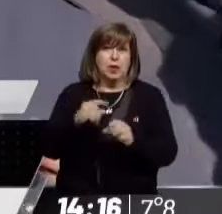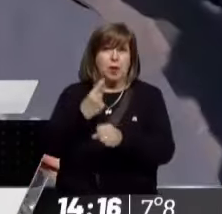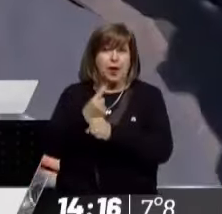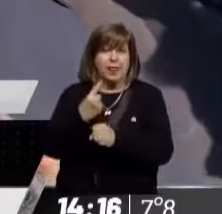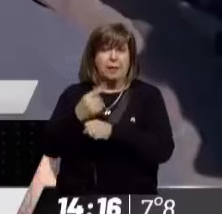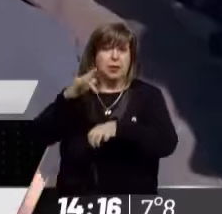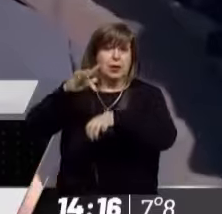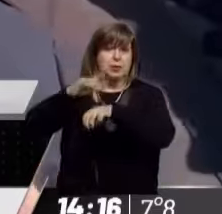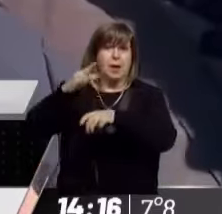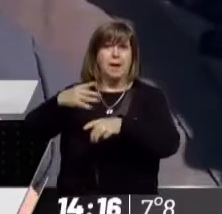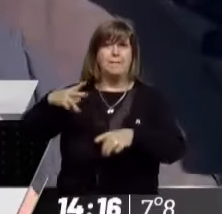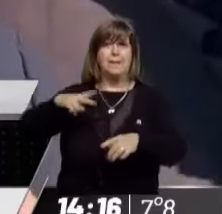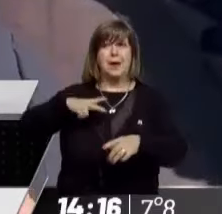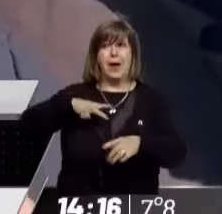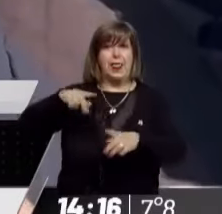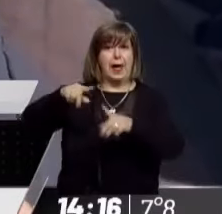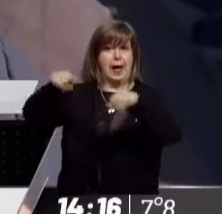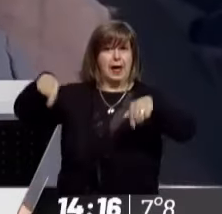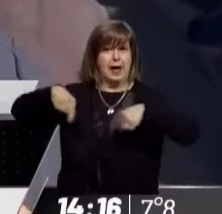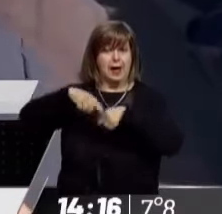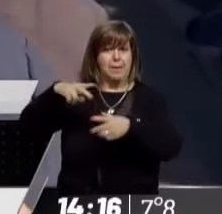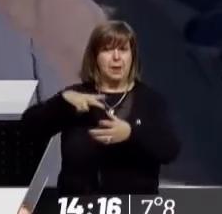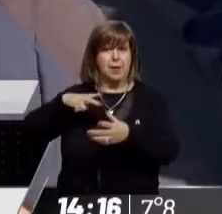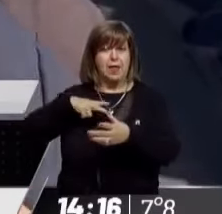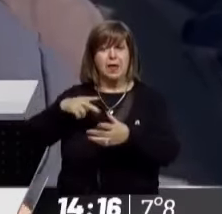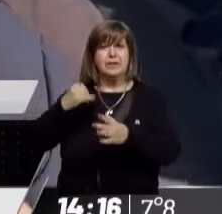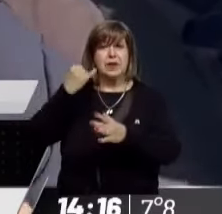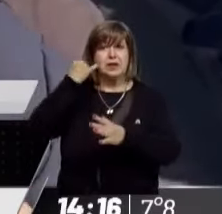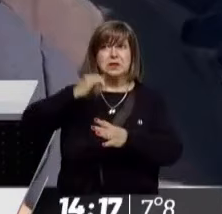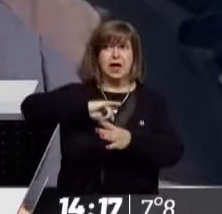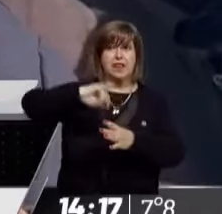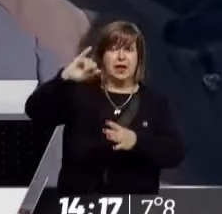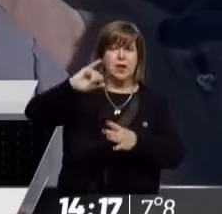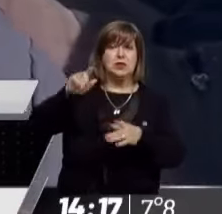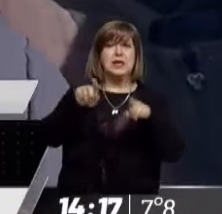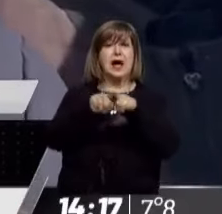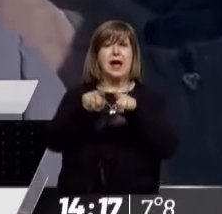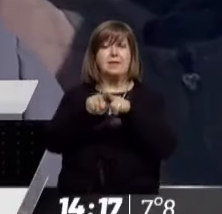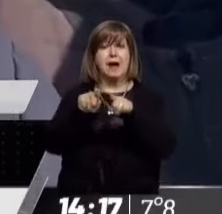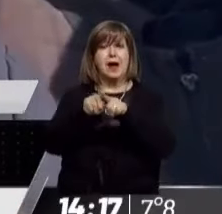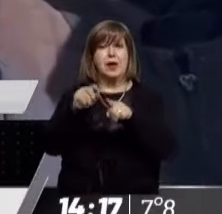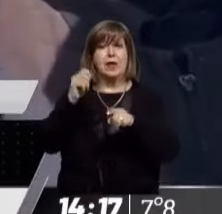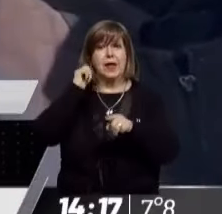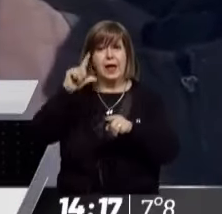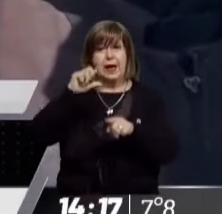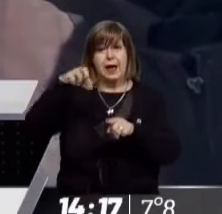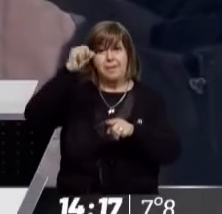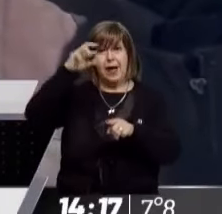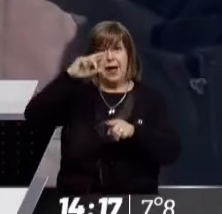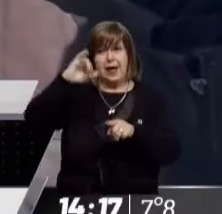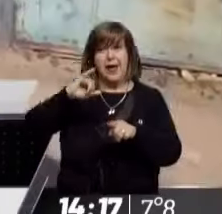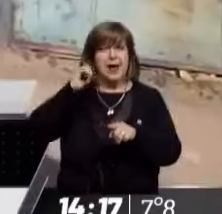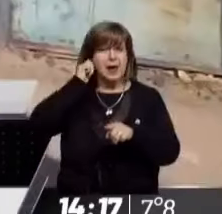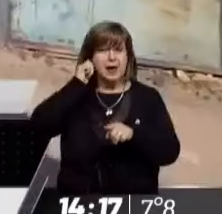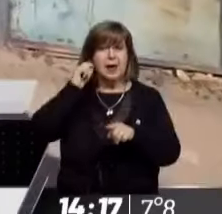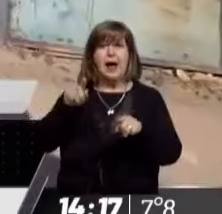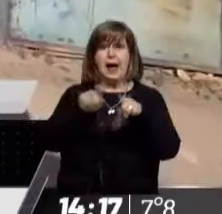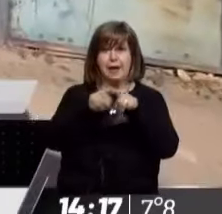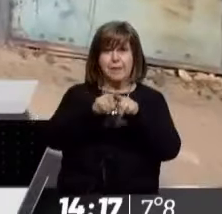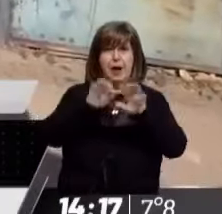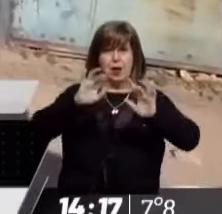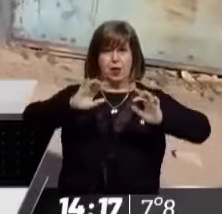la justicia penal está la denuncia realizada por parte del hermano de Gil perz que ha hecho la denuncia vía